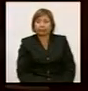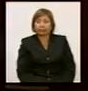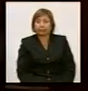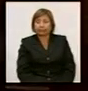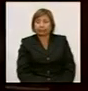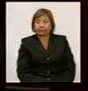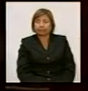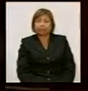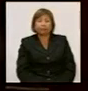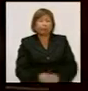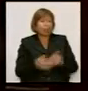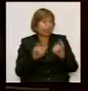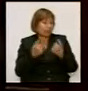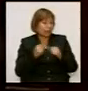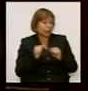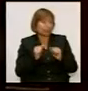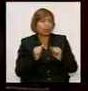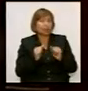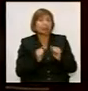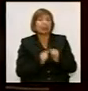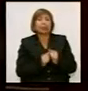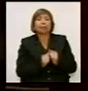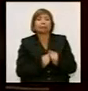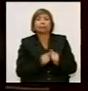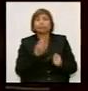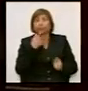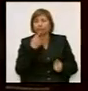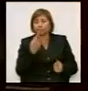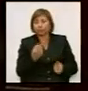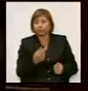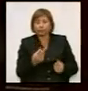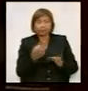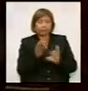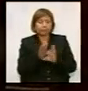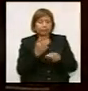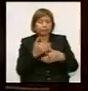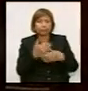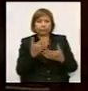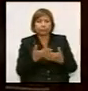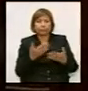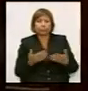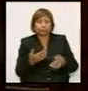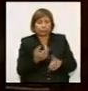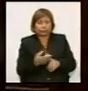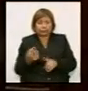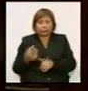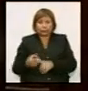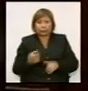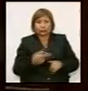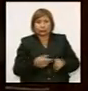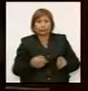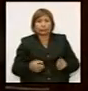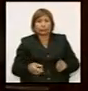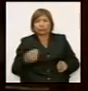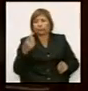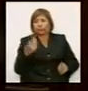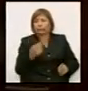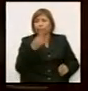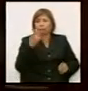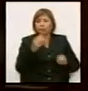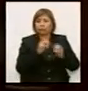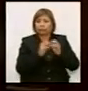de la posibilidad de combinar ser fórmulas distintas en una